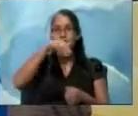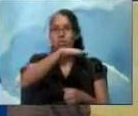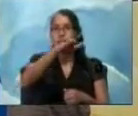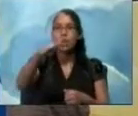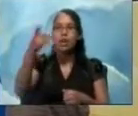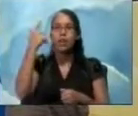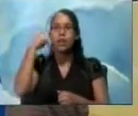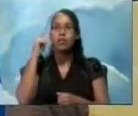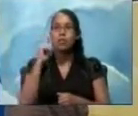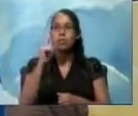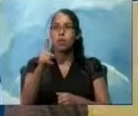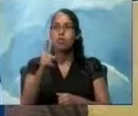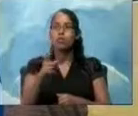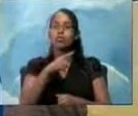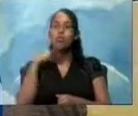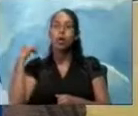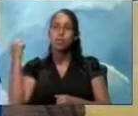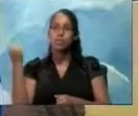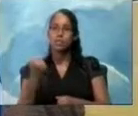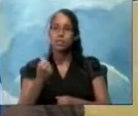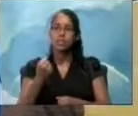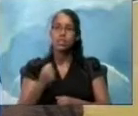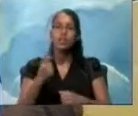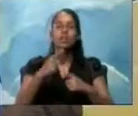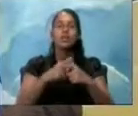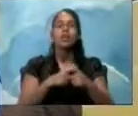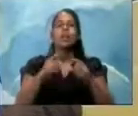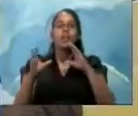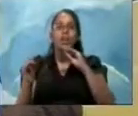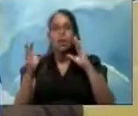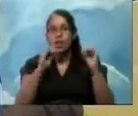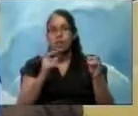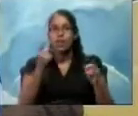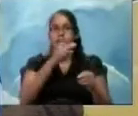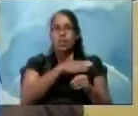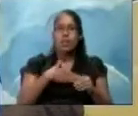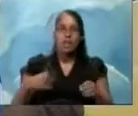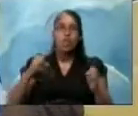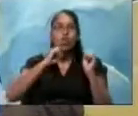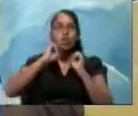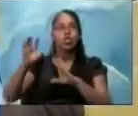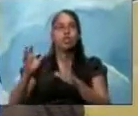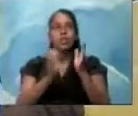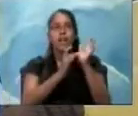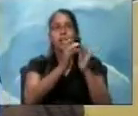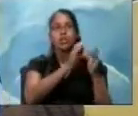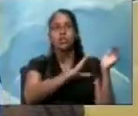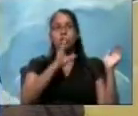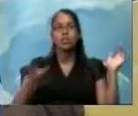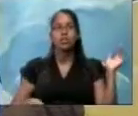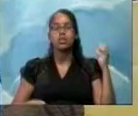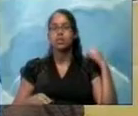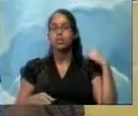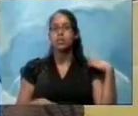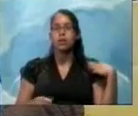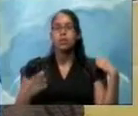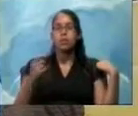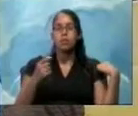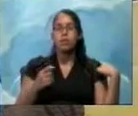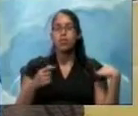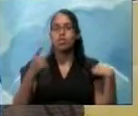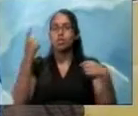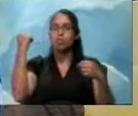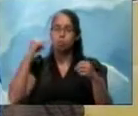por un homicidio. Les habló otra vez Pilato queriendo soltar a Jesús, pero ellos volvieron a dar